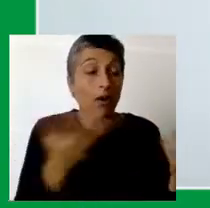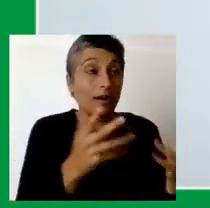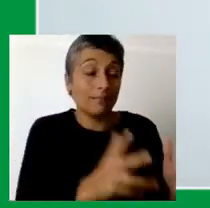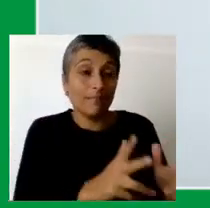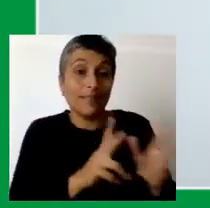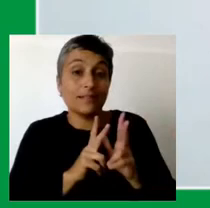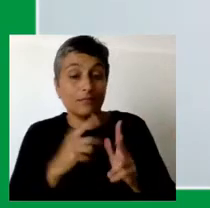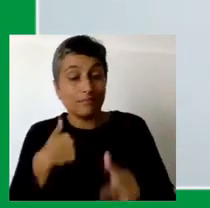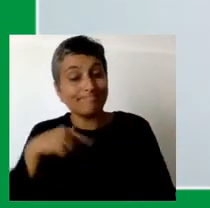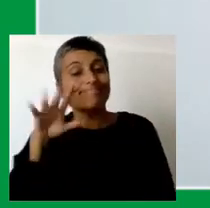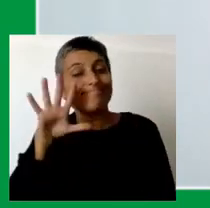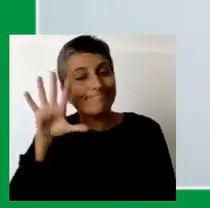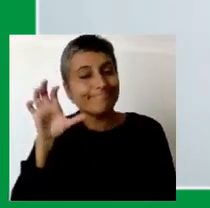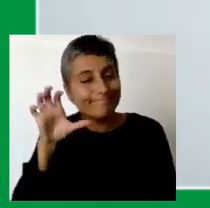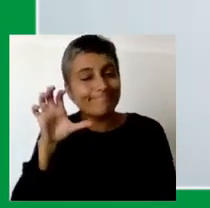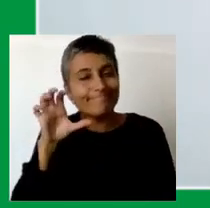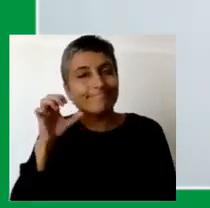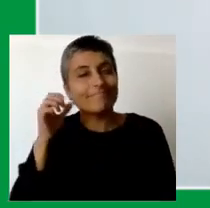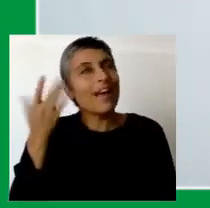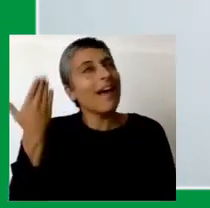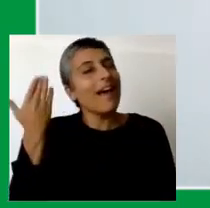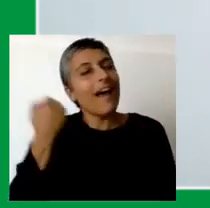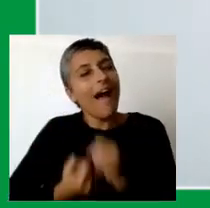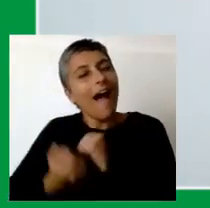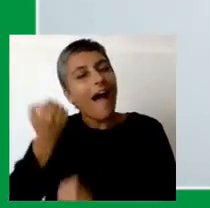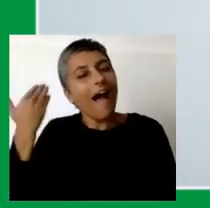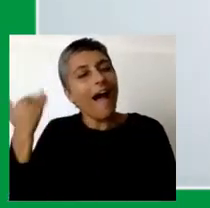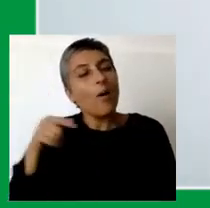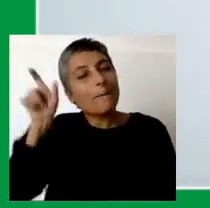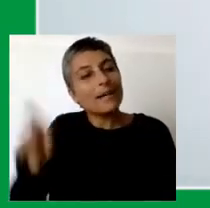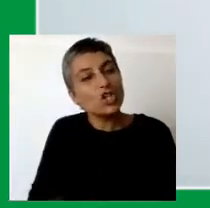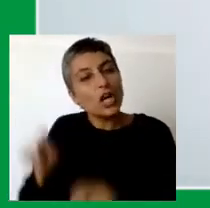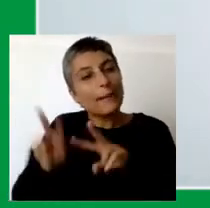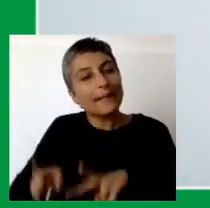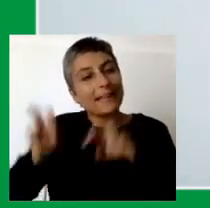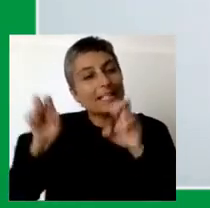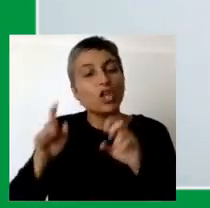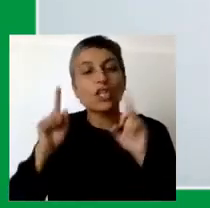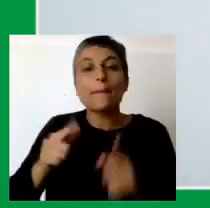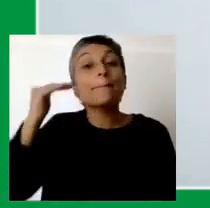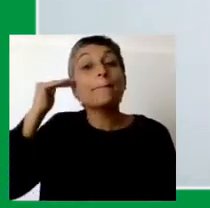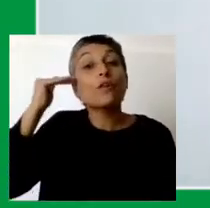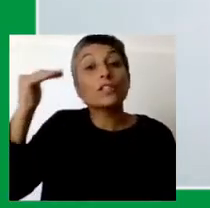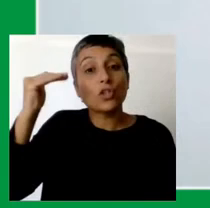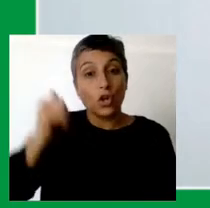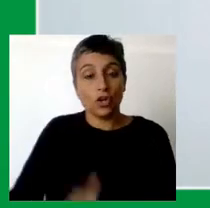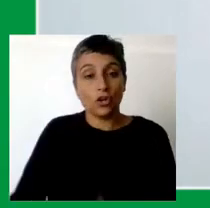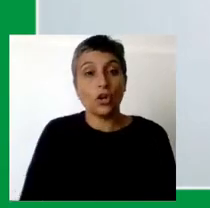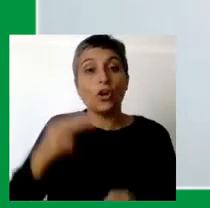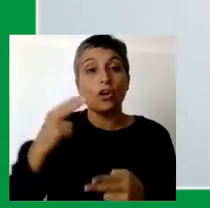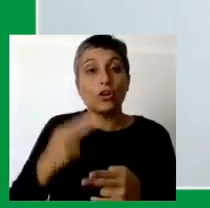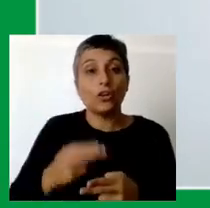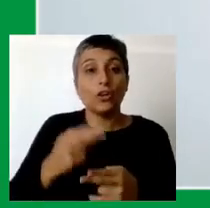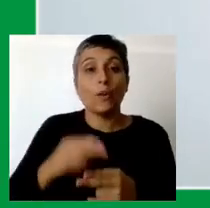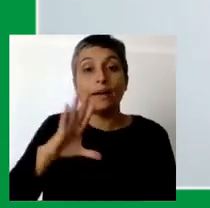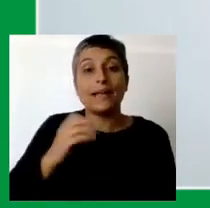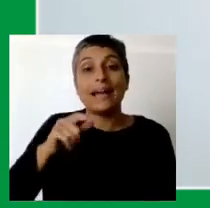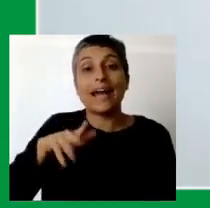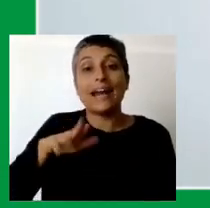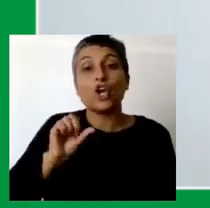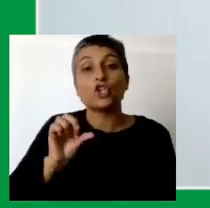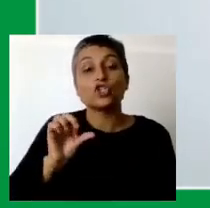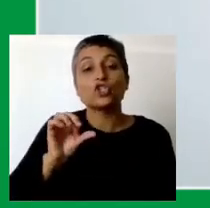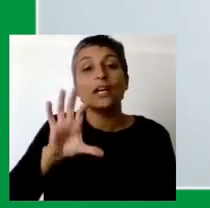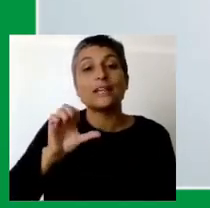recuerdo que hace unos años un investigador y profesor que se llama Carlos Scolari,